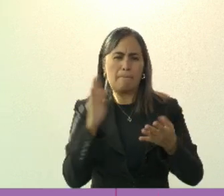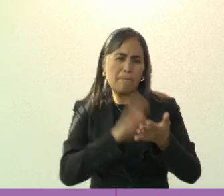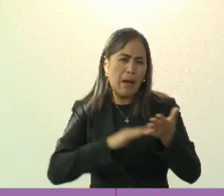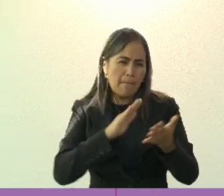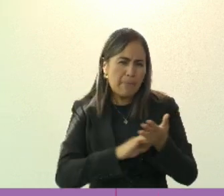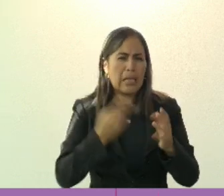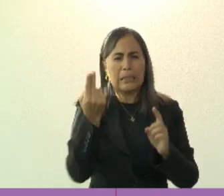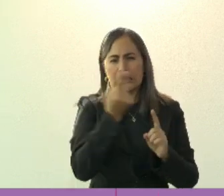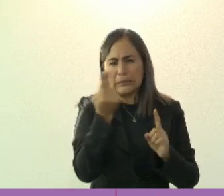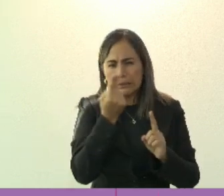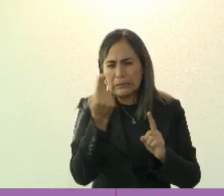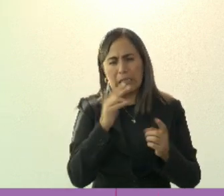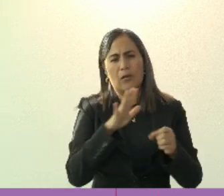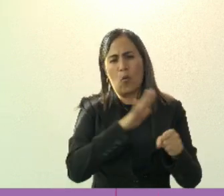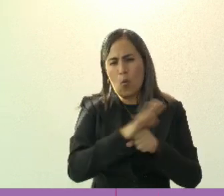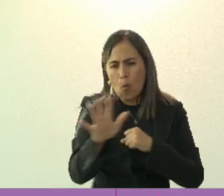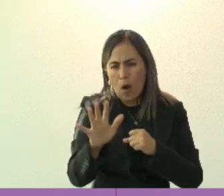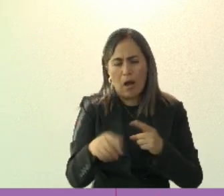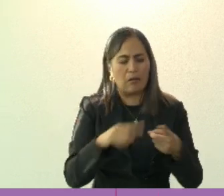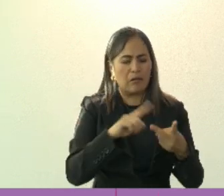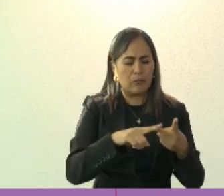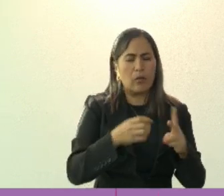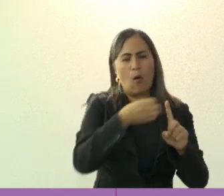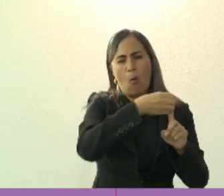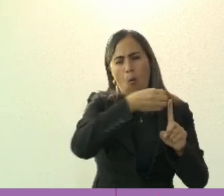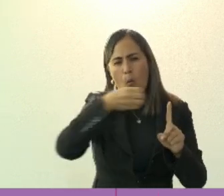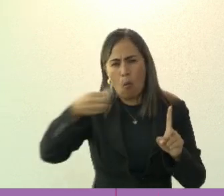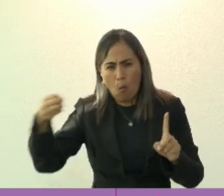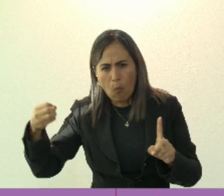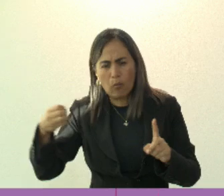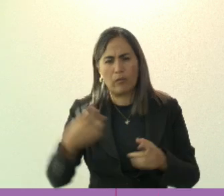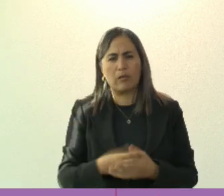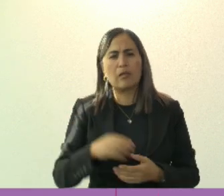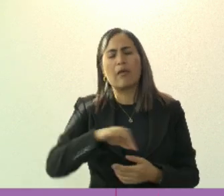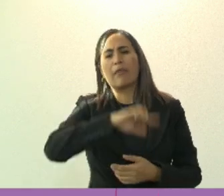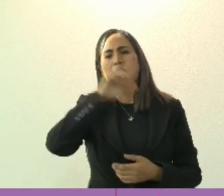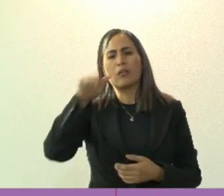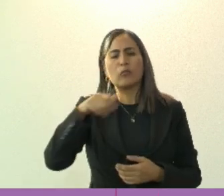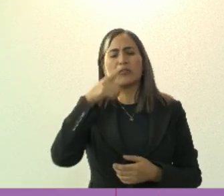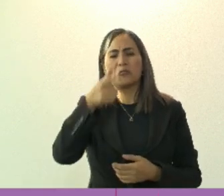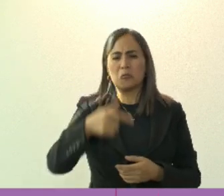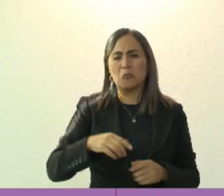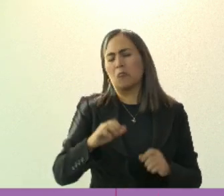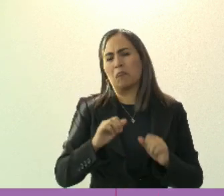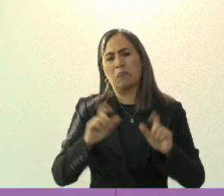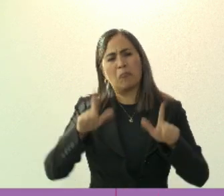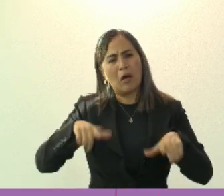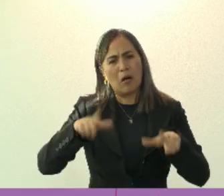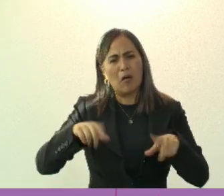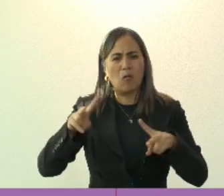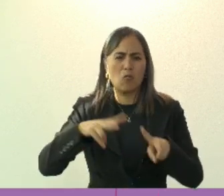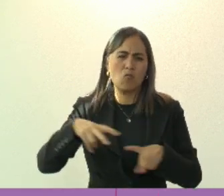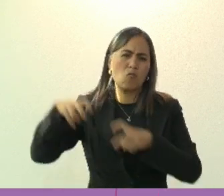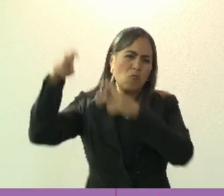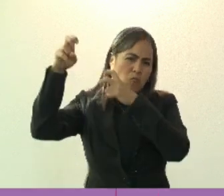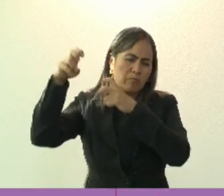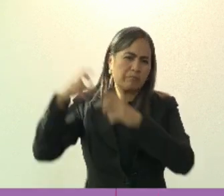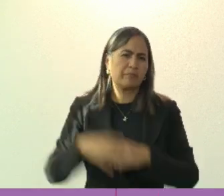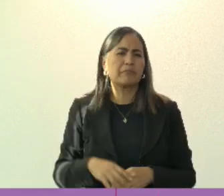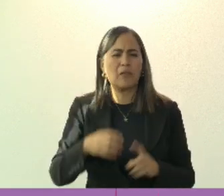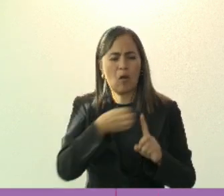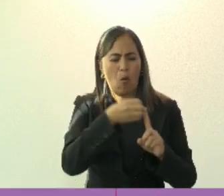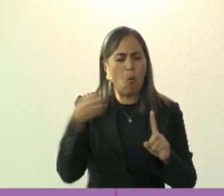qué orden va, y entonces lo empiezas a subir a una plataforma y lo empiezas a tener en este